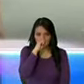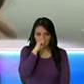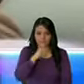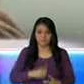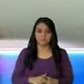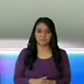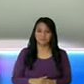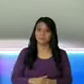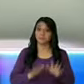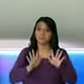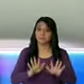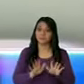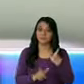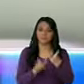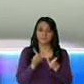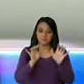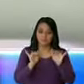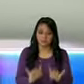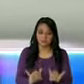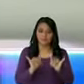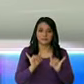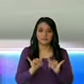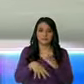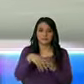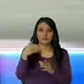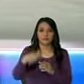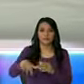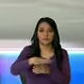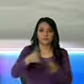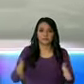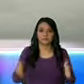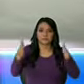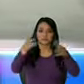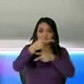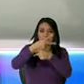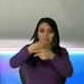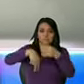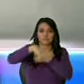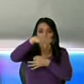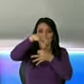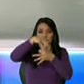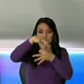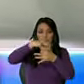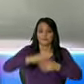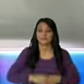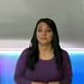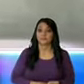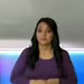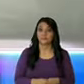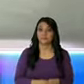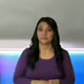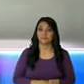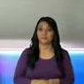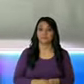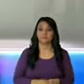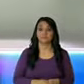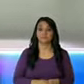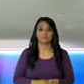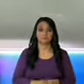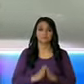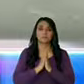criterio de los ciudadanos que se encuentran en los exteriores del Consejo Nacional Electoral. Ellos, como ustedes lo escucharon,